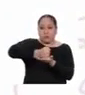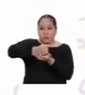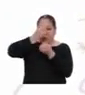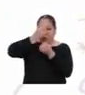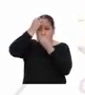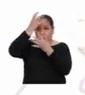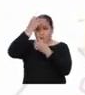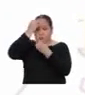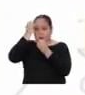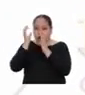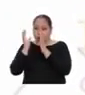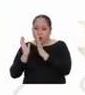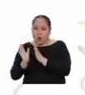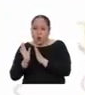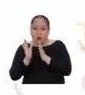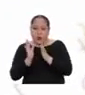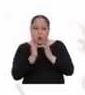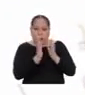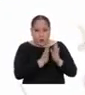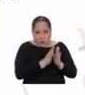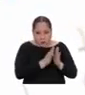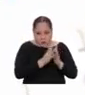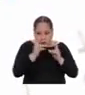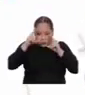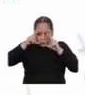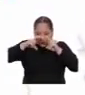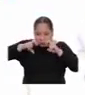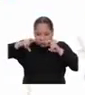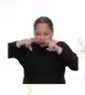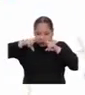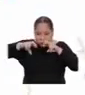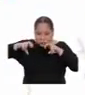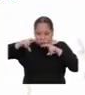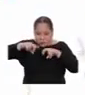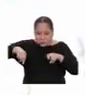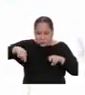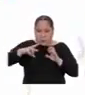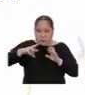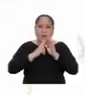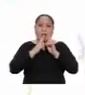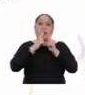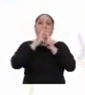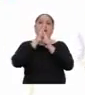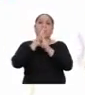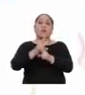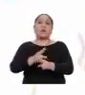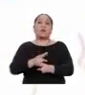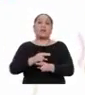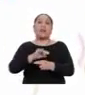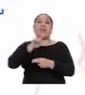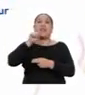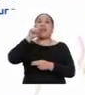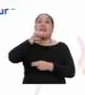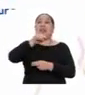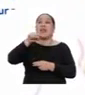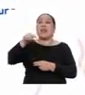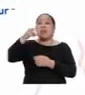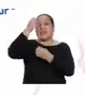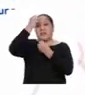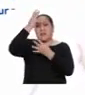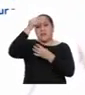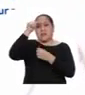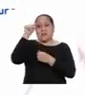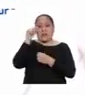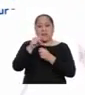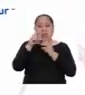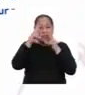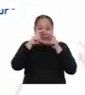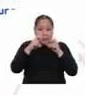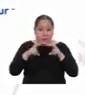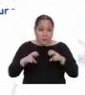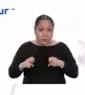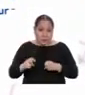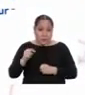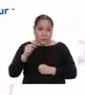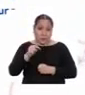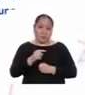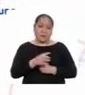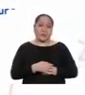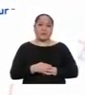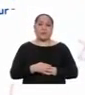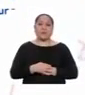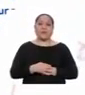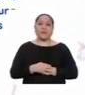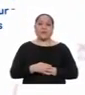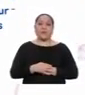ordenamiento, representación, análisis e interpretación de datos generados en una investigación sobre